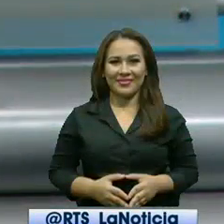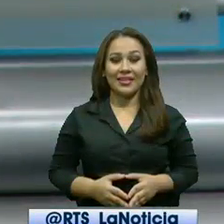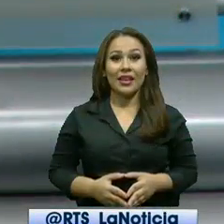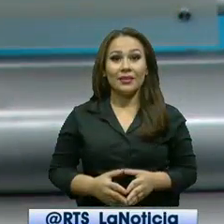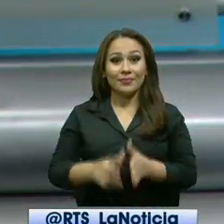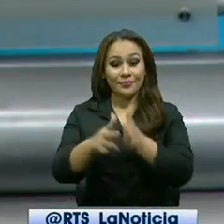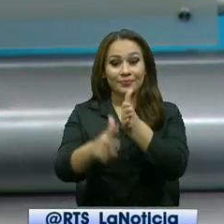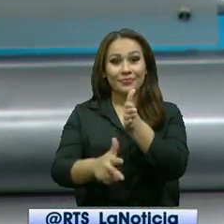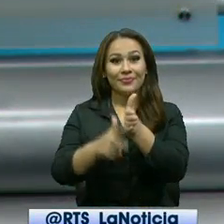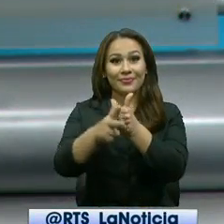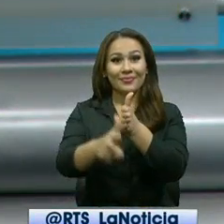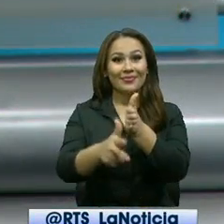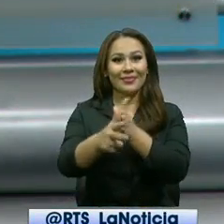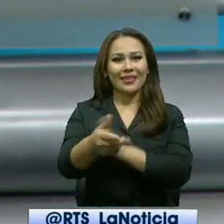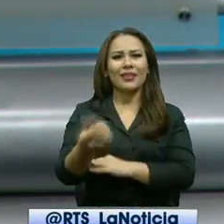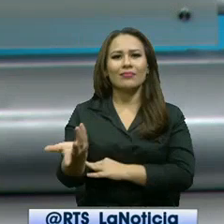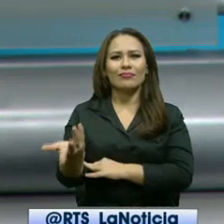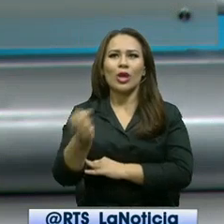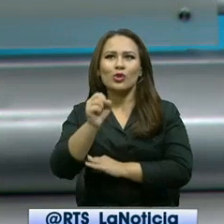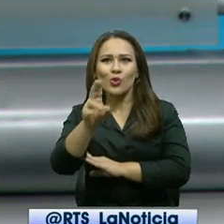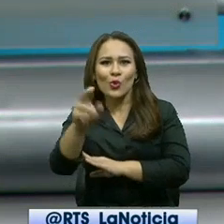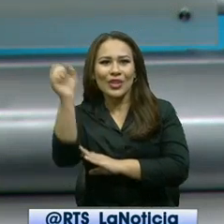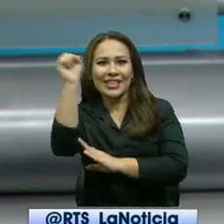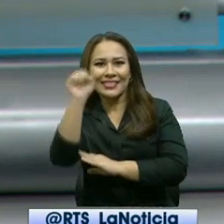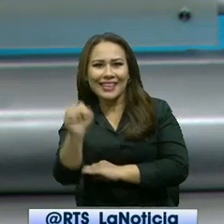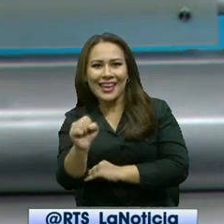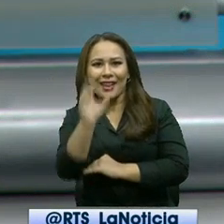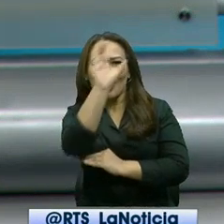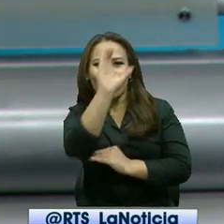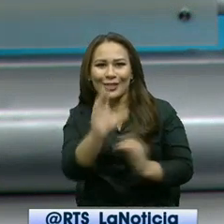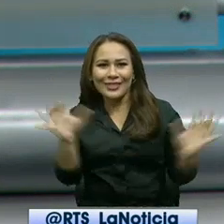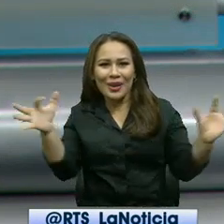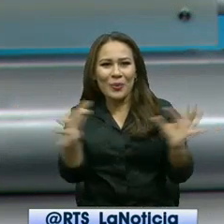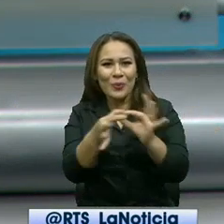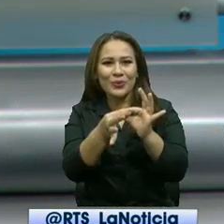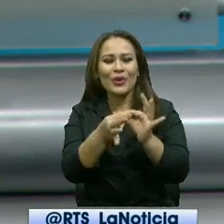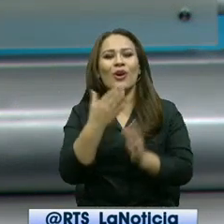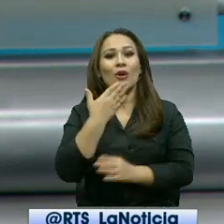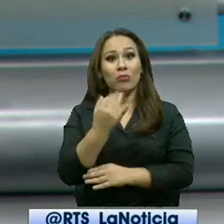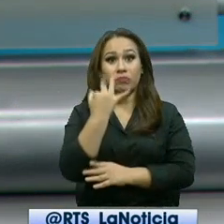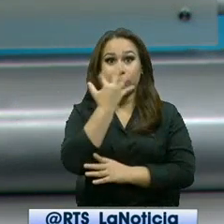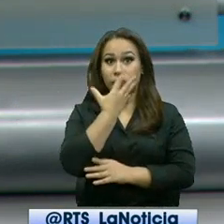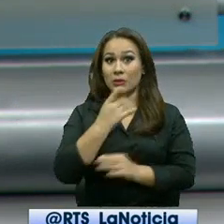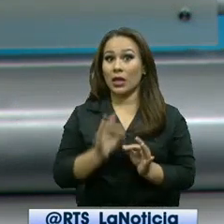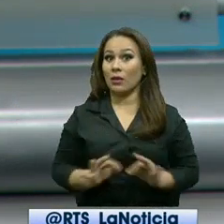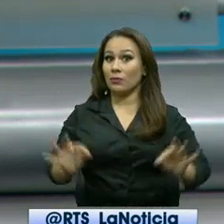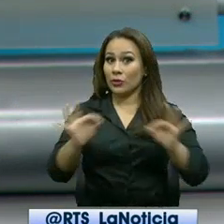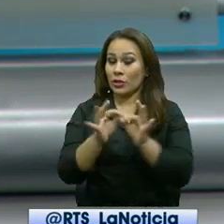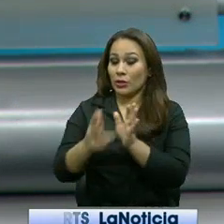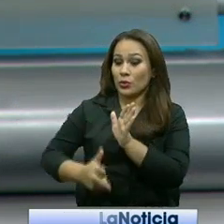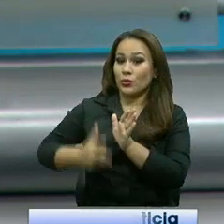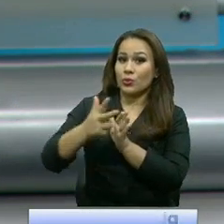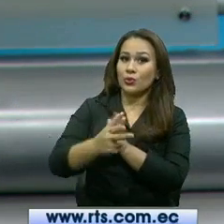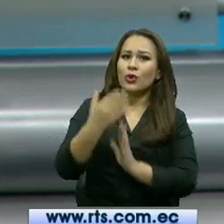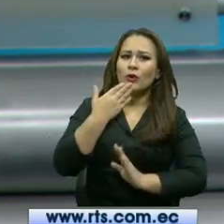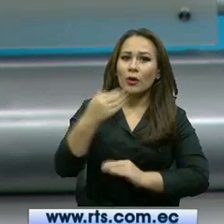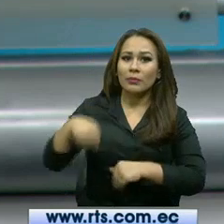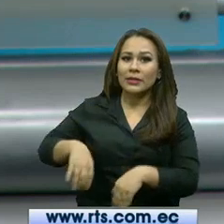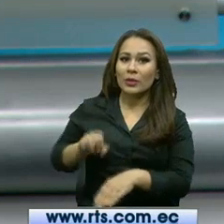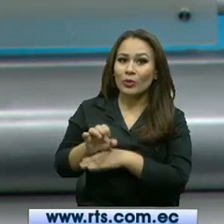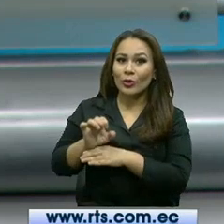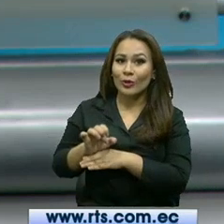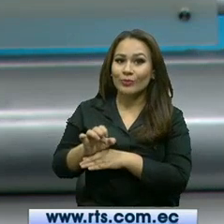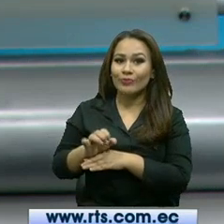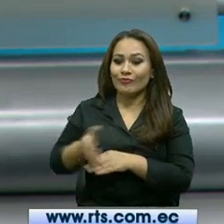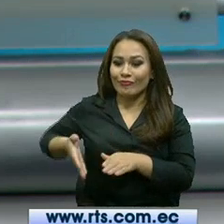El ferrocarril del sur o trasandino que une la costa y la sierra es una de las obras más importantes de la historia del Ecuador. La